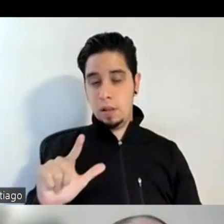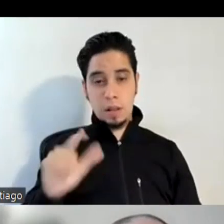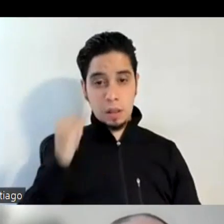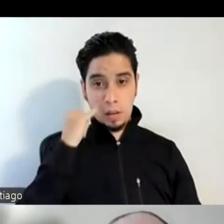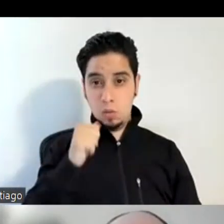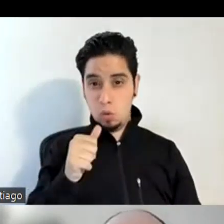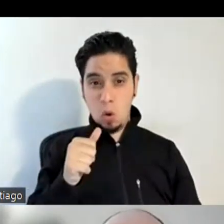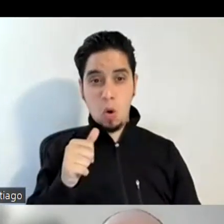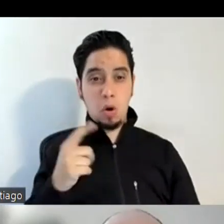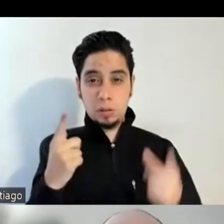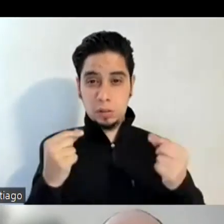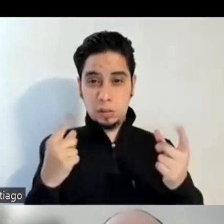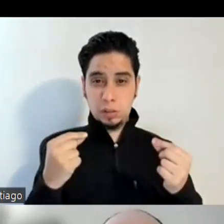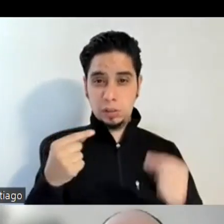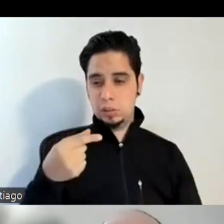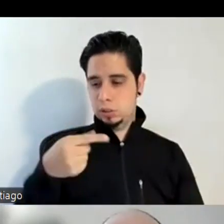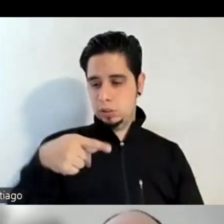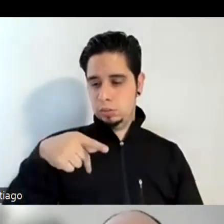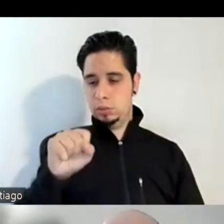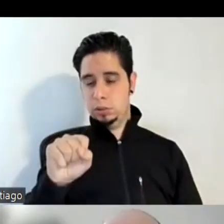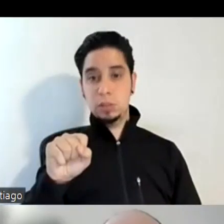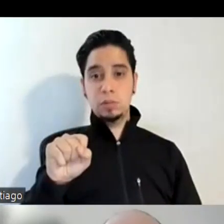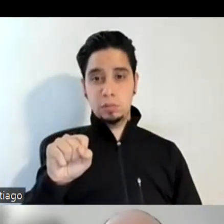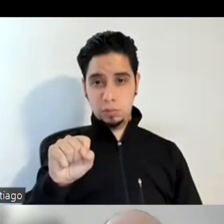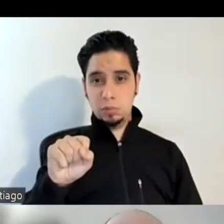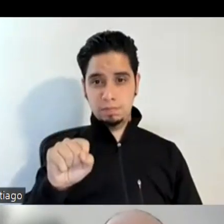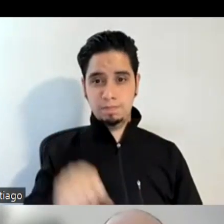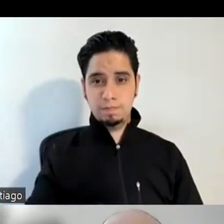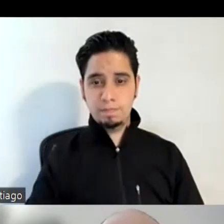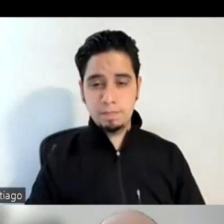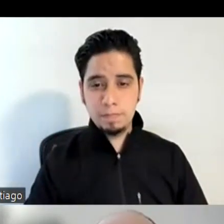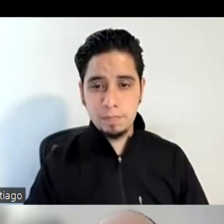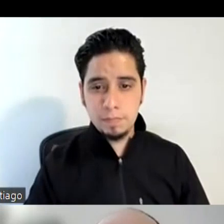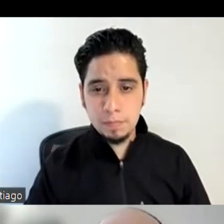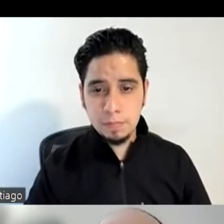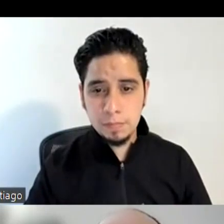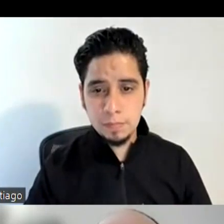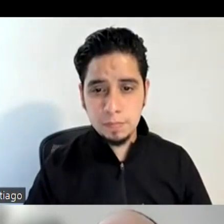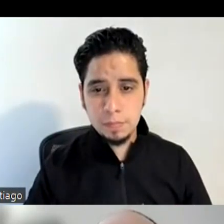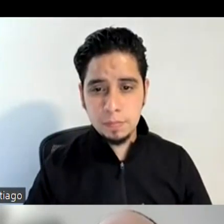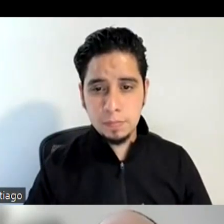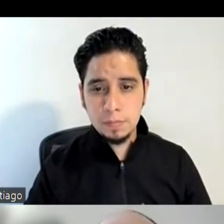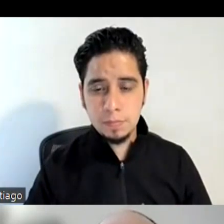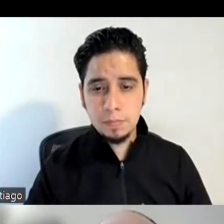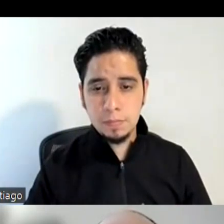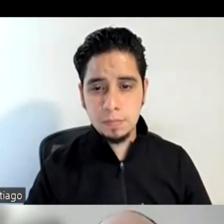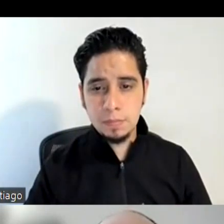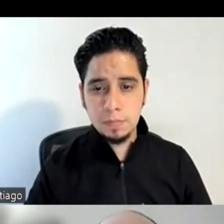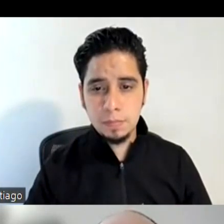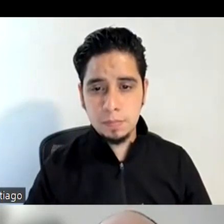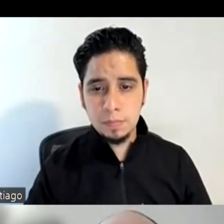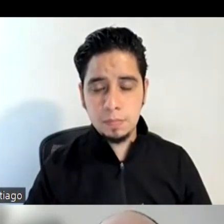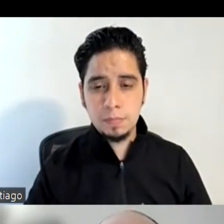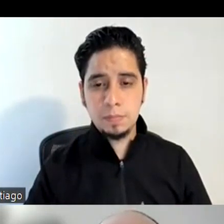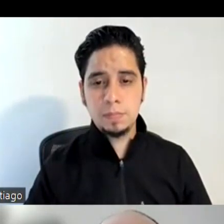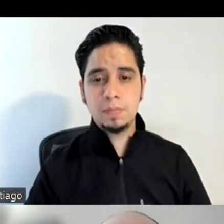pónganlo en el navegador y va a llegar. Igual en nuestras redes, si entra a Agora, si, o sea, ahora digo